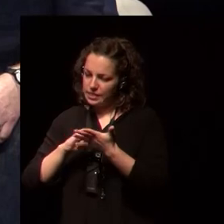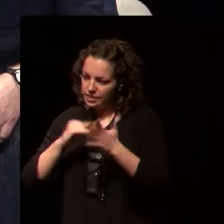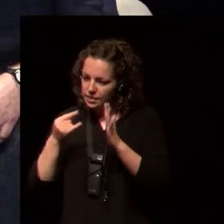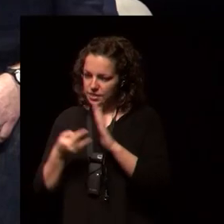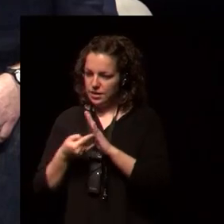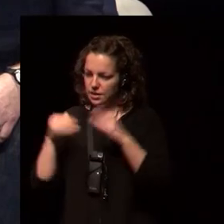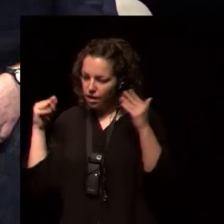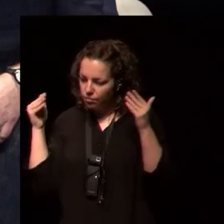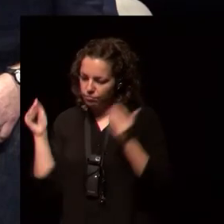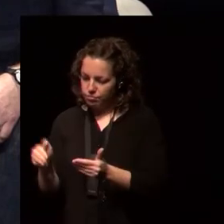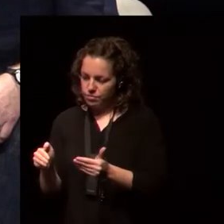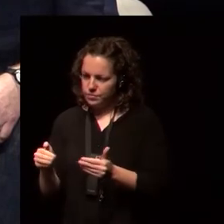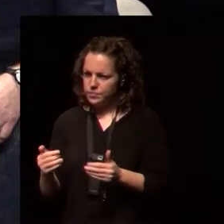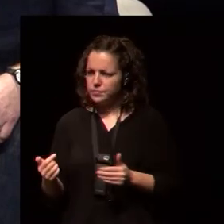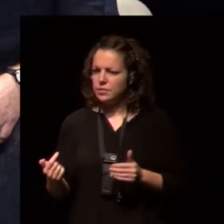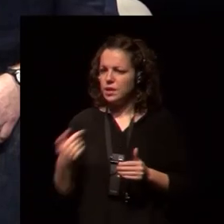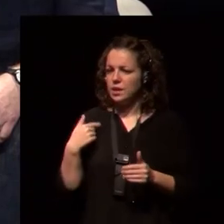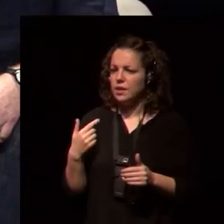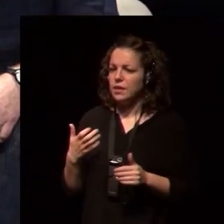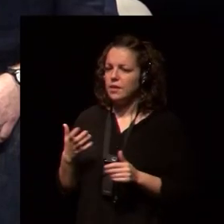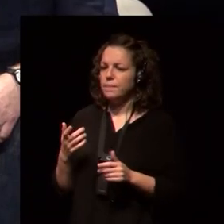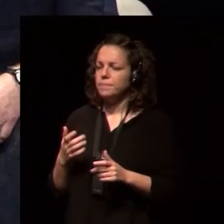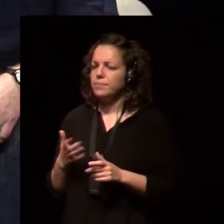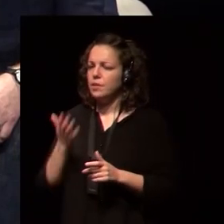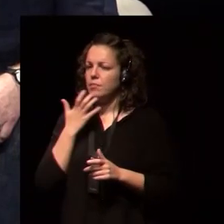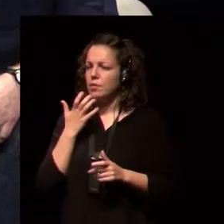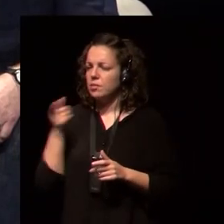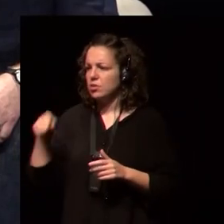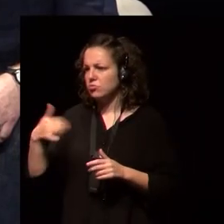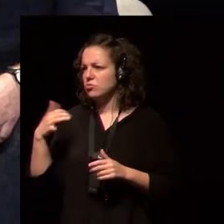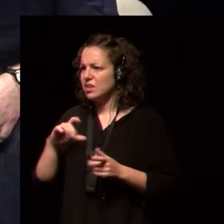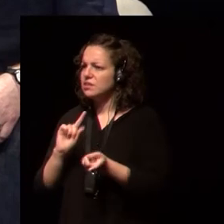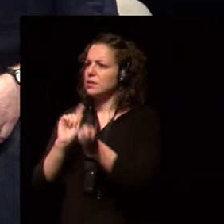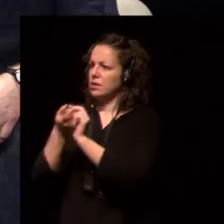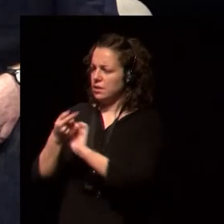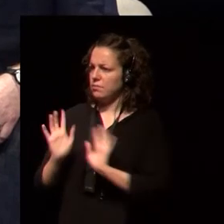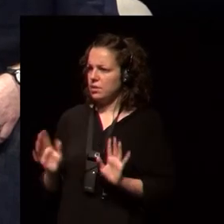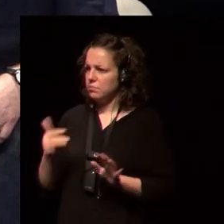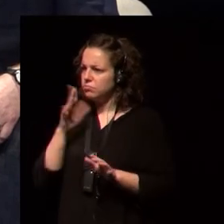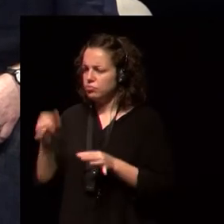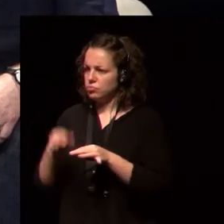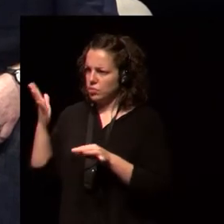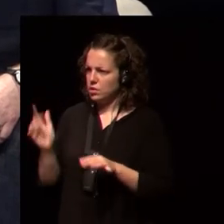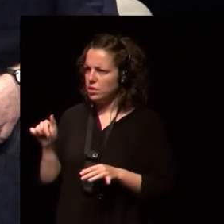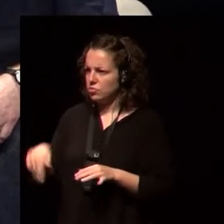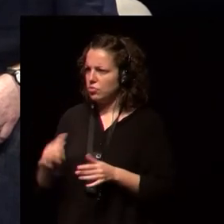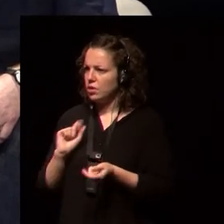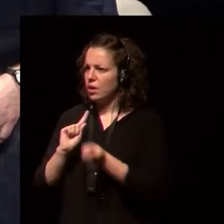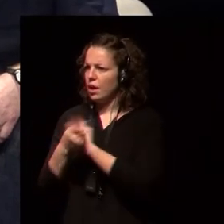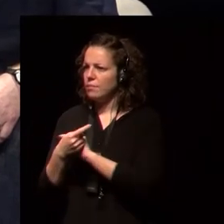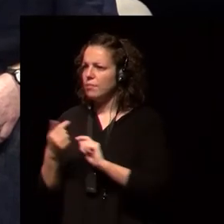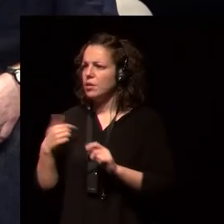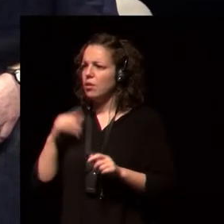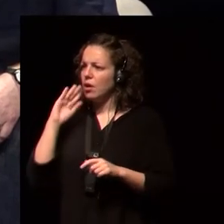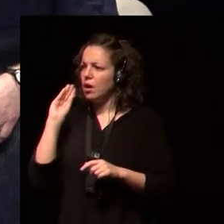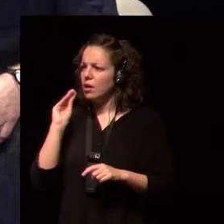en la técnica y no incluyen, aunque esto está cambiando afortunadamente, no